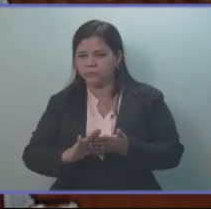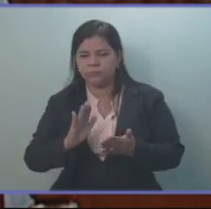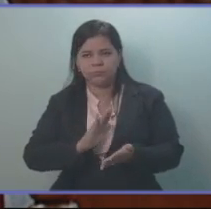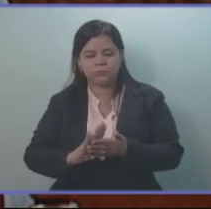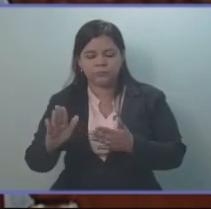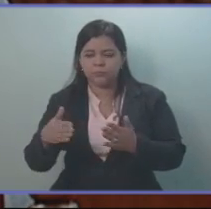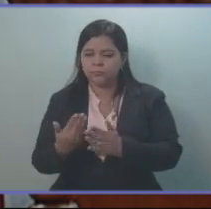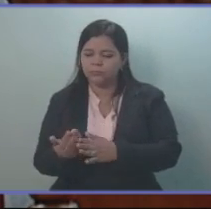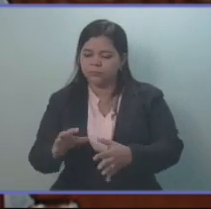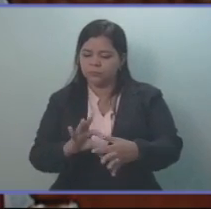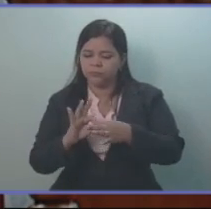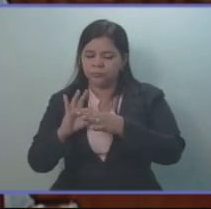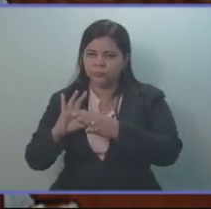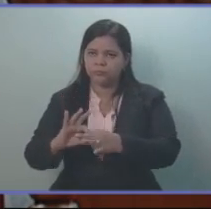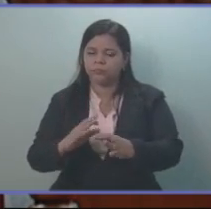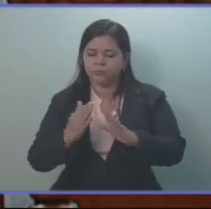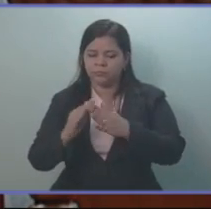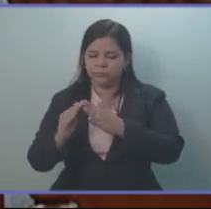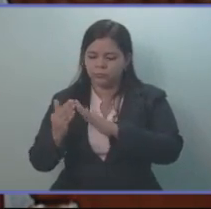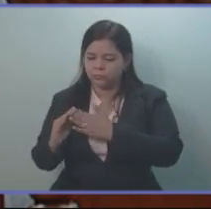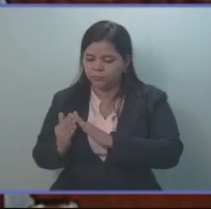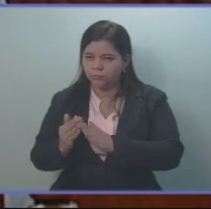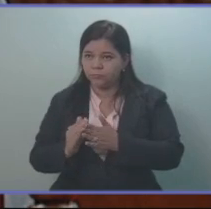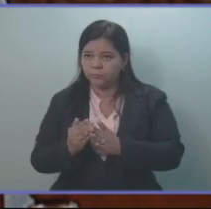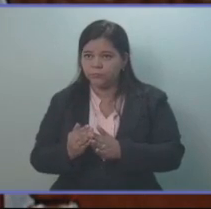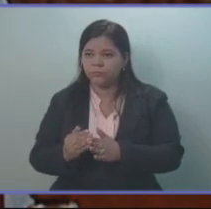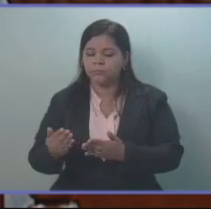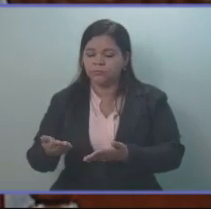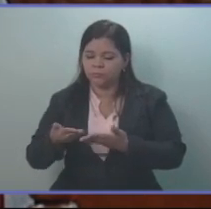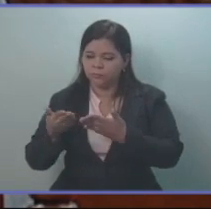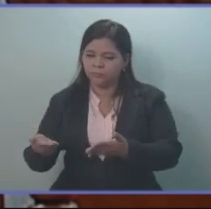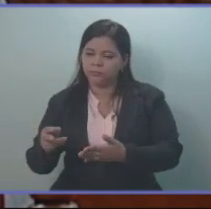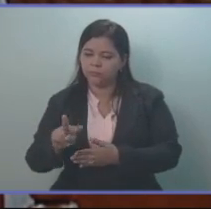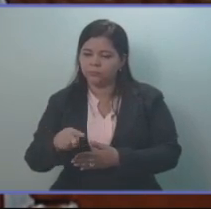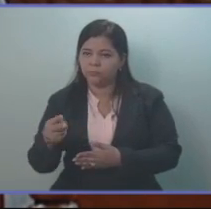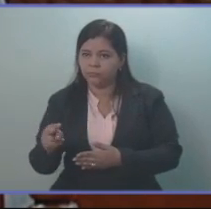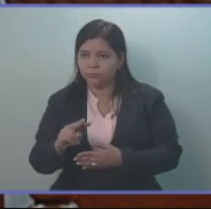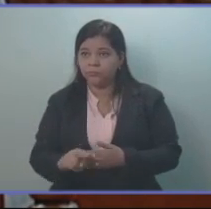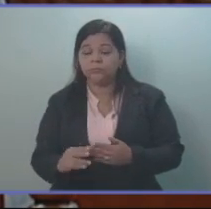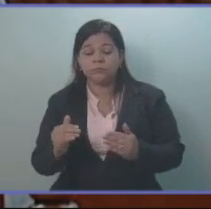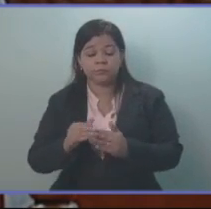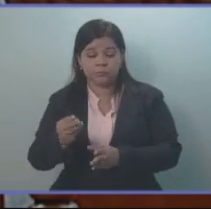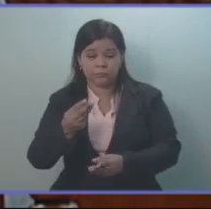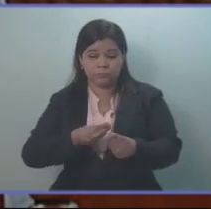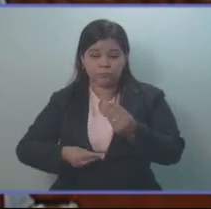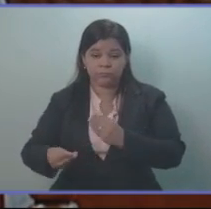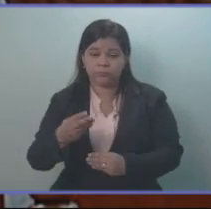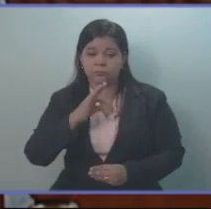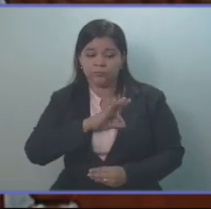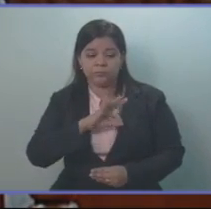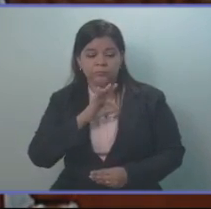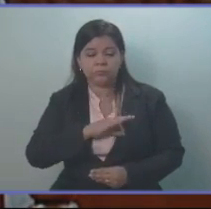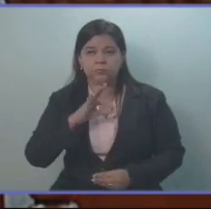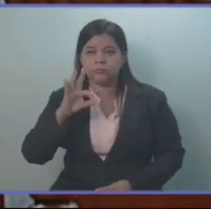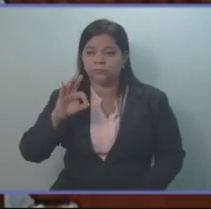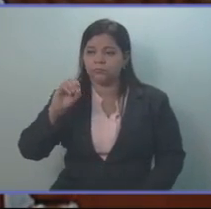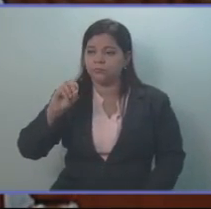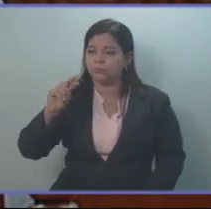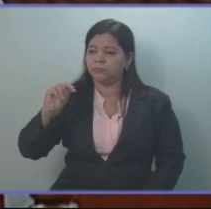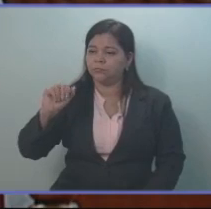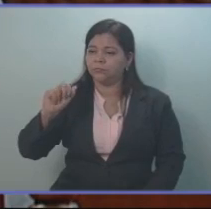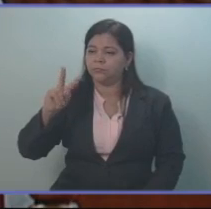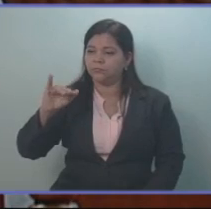las cooperativas de vivienda por ayuda mutua y para la transferencia de los inmuebles a favor del Fondo Nacional de